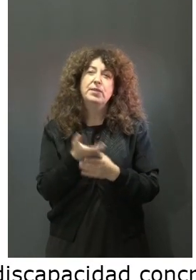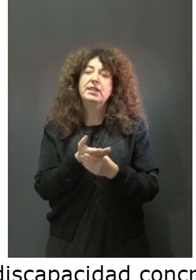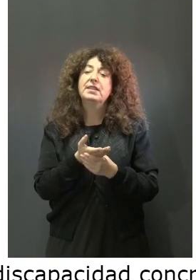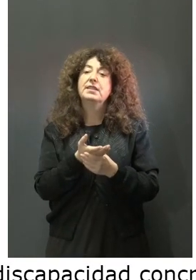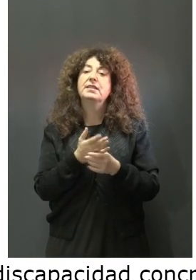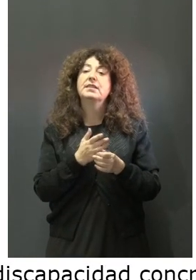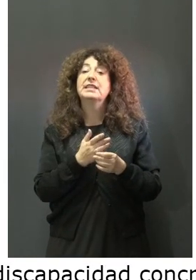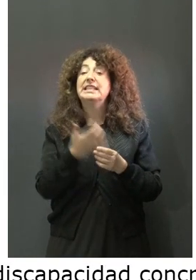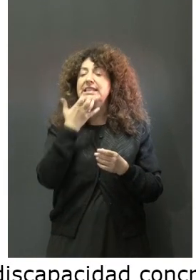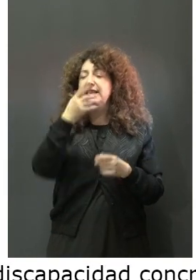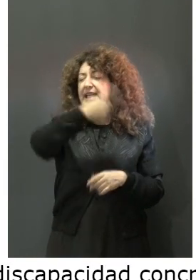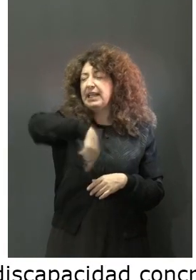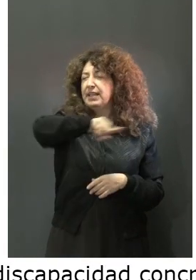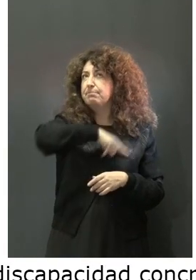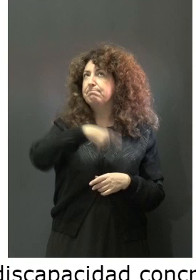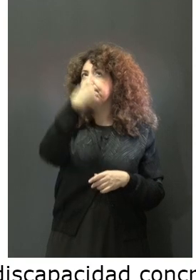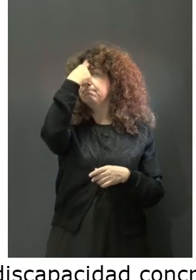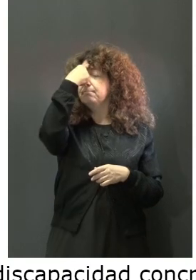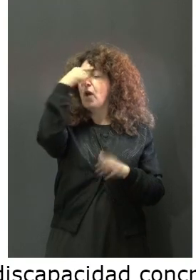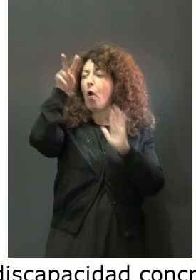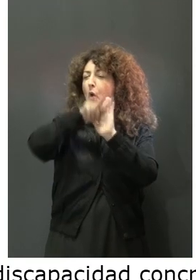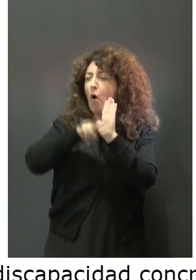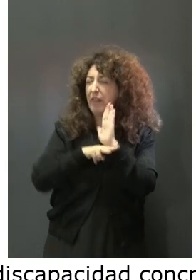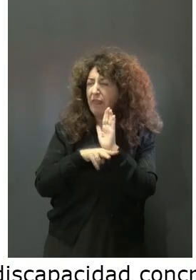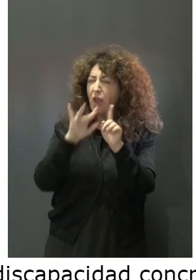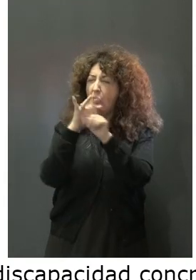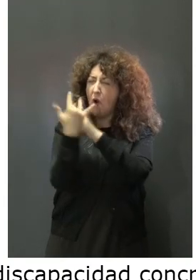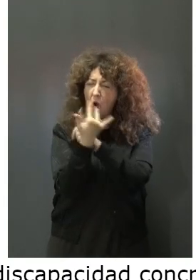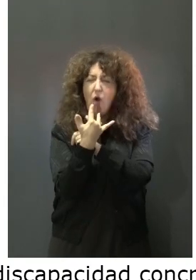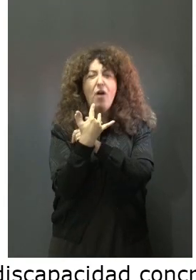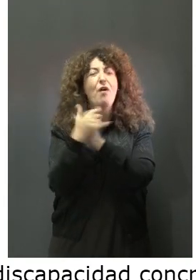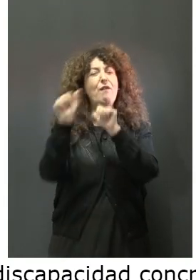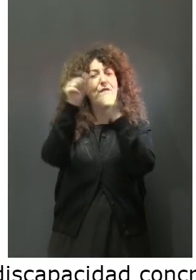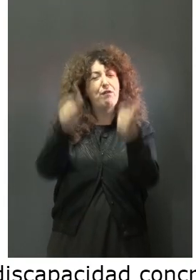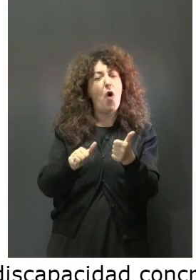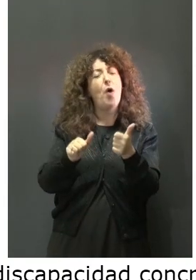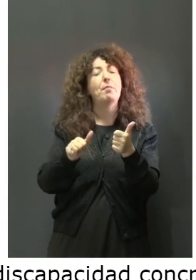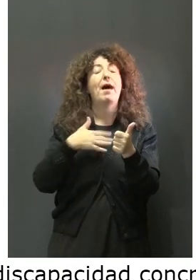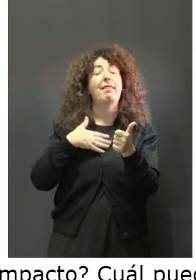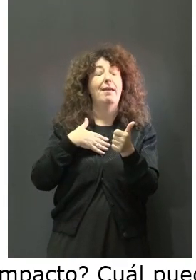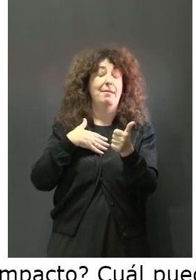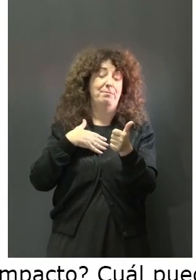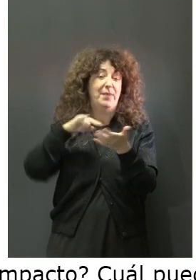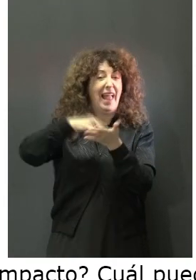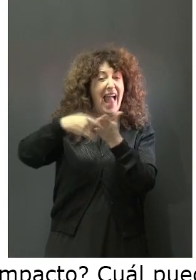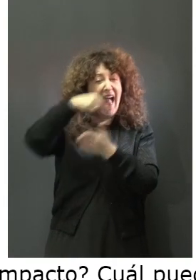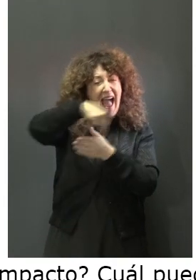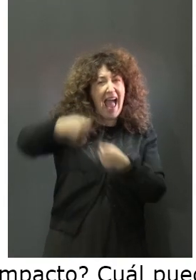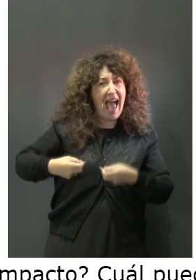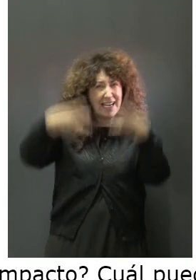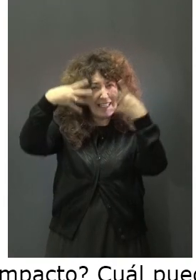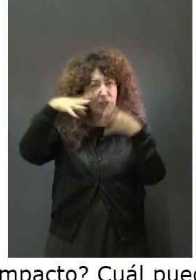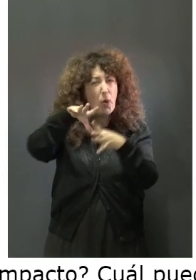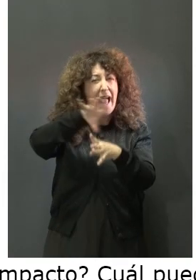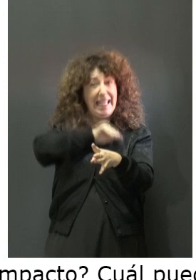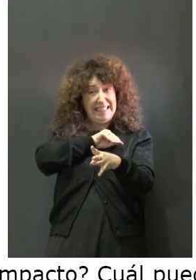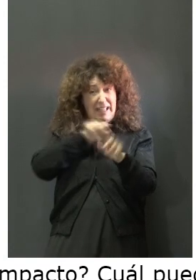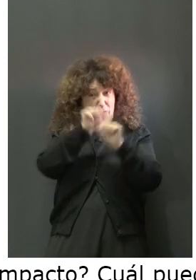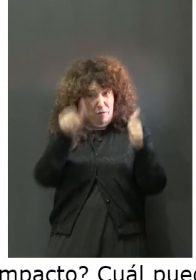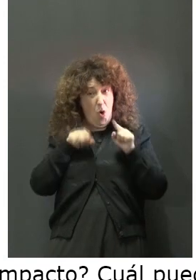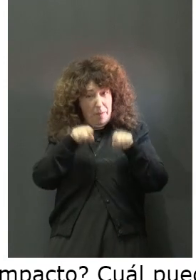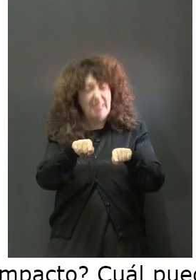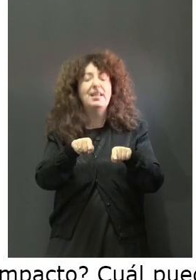el tener en cuenta esas condiciones, ese patrón o esa forma de entender la arquitectura puede ser